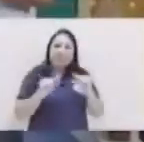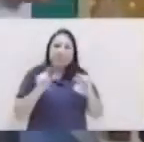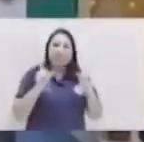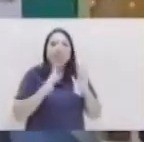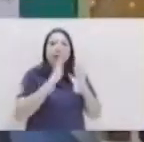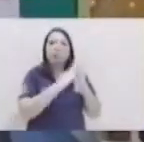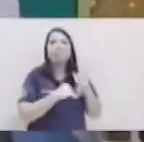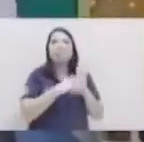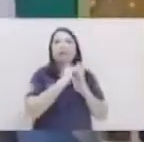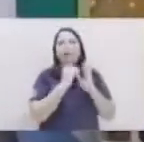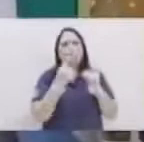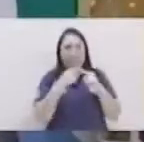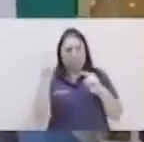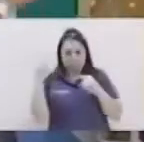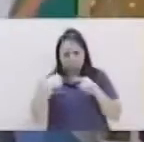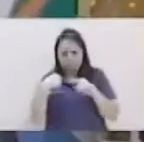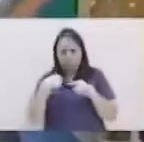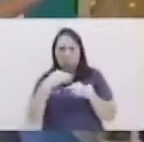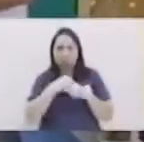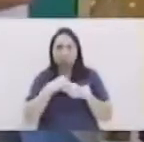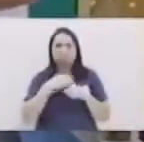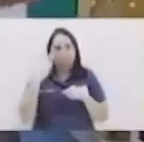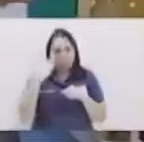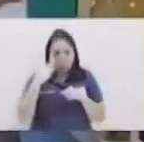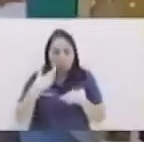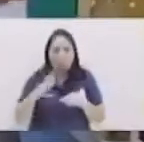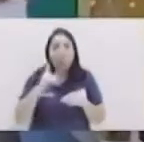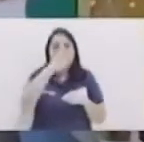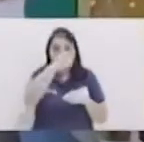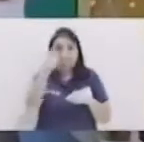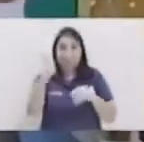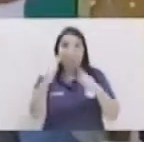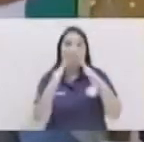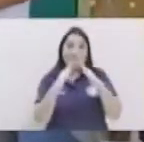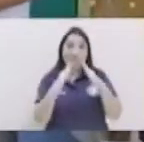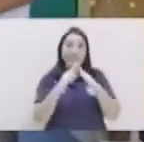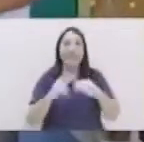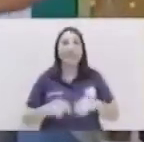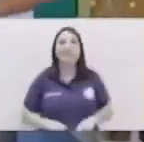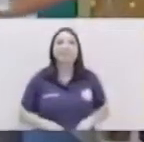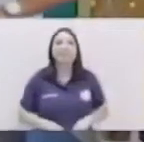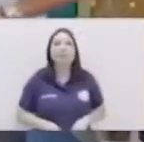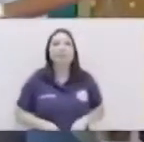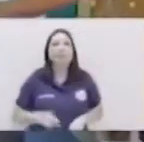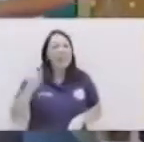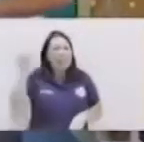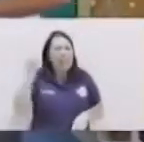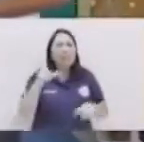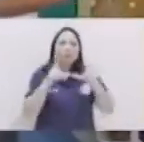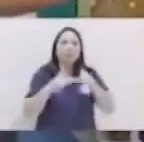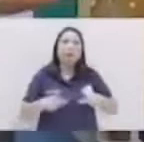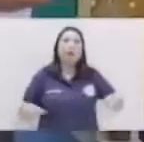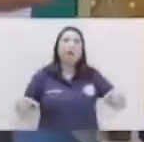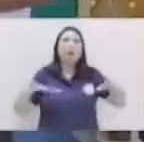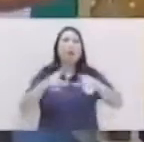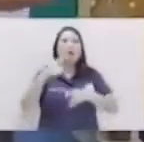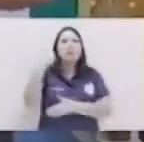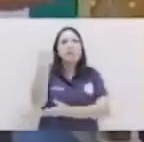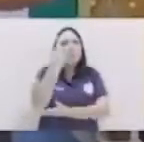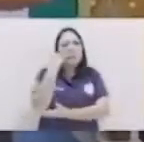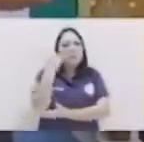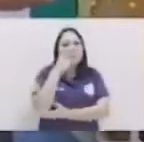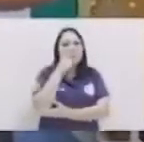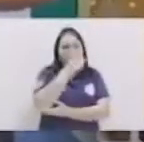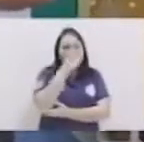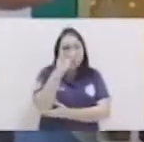pero si yo lo logro hacer, estoy seguro que muchas personas en casa lo pueden hacer, ¿verdad? Exactamente. Y este espacio también es importante para que